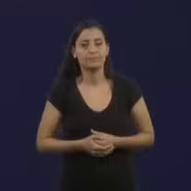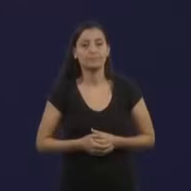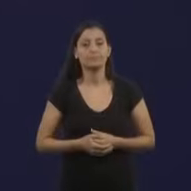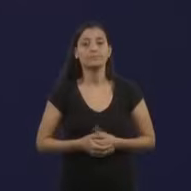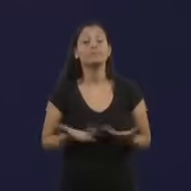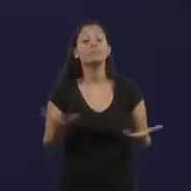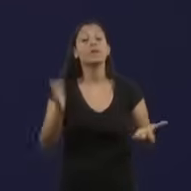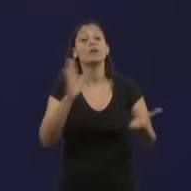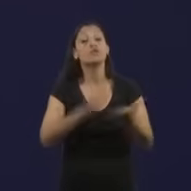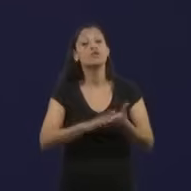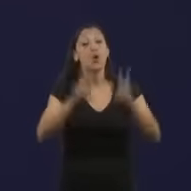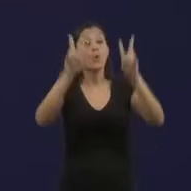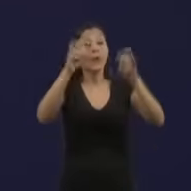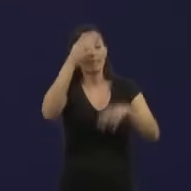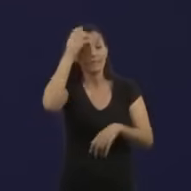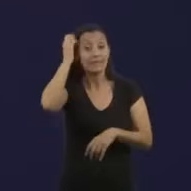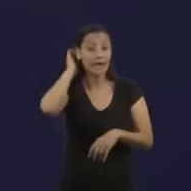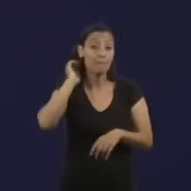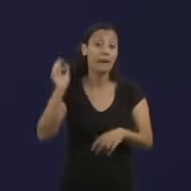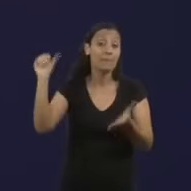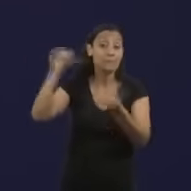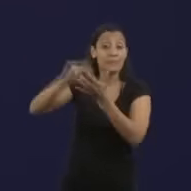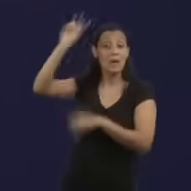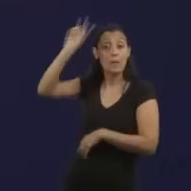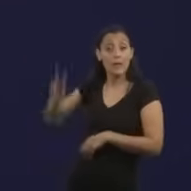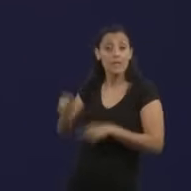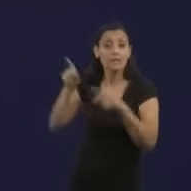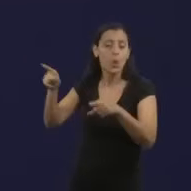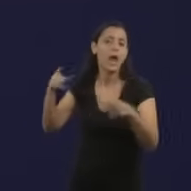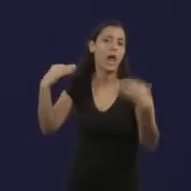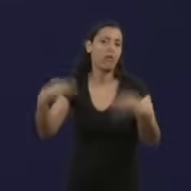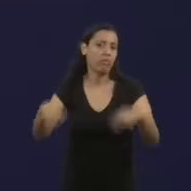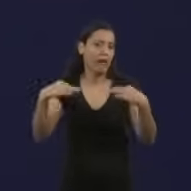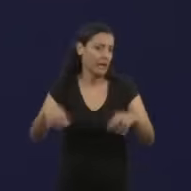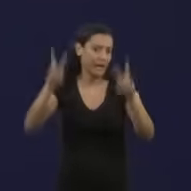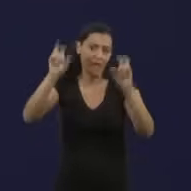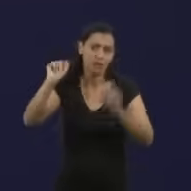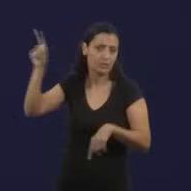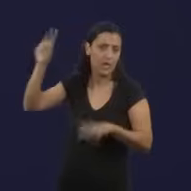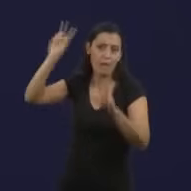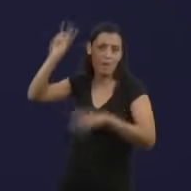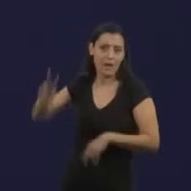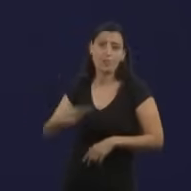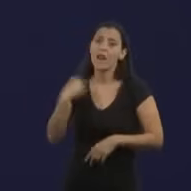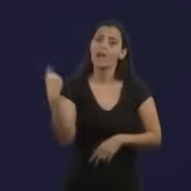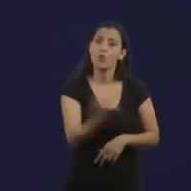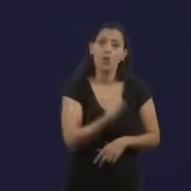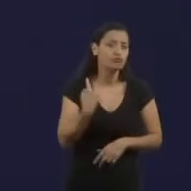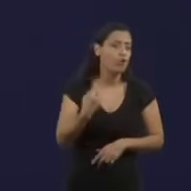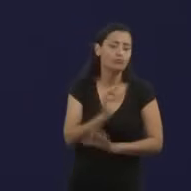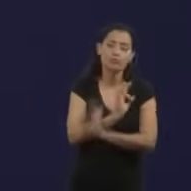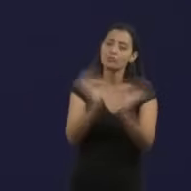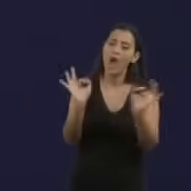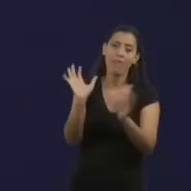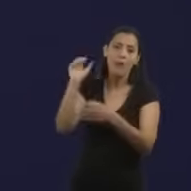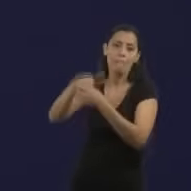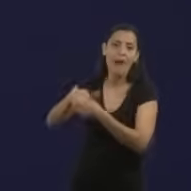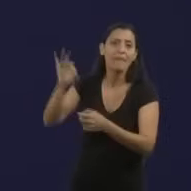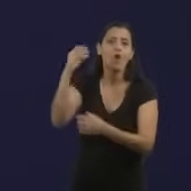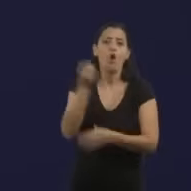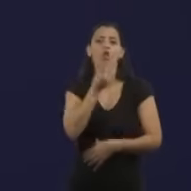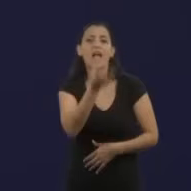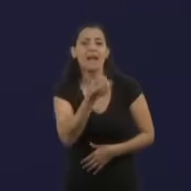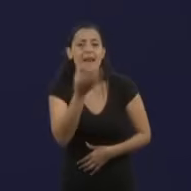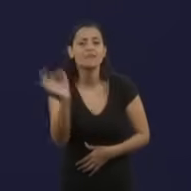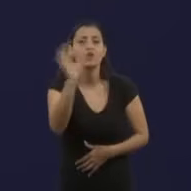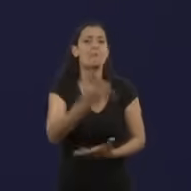y con respecto al tema al tema Venezuela Bueno es un tema extremadamente sensible nosotros no vamos a hacer absolutamente ninguna declaración con